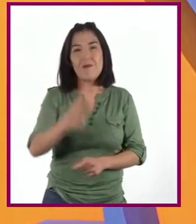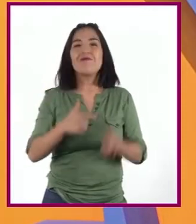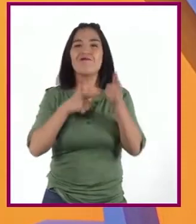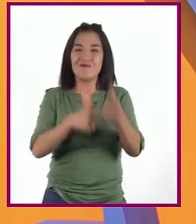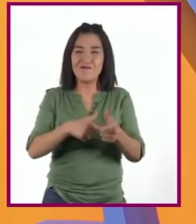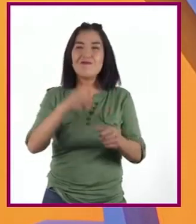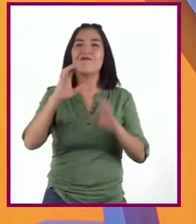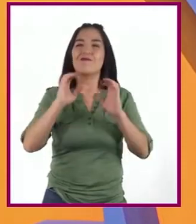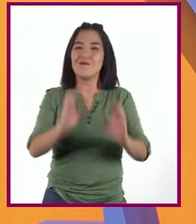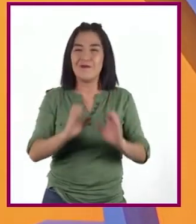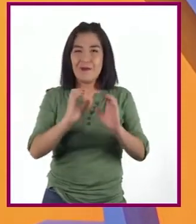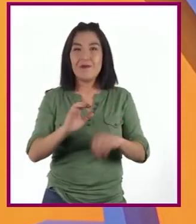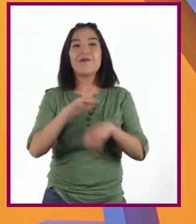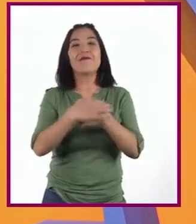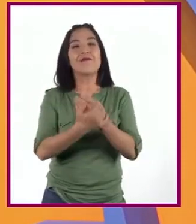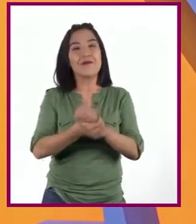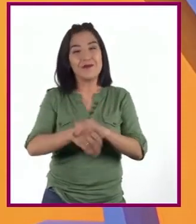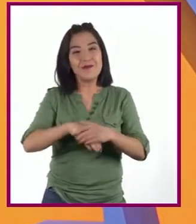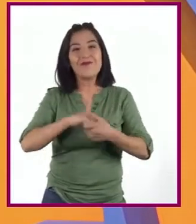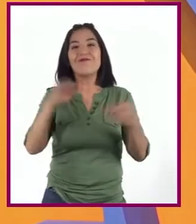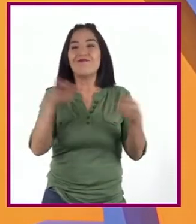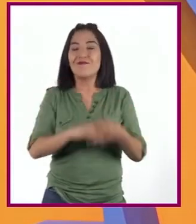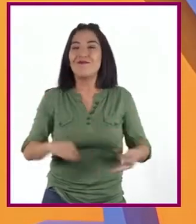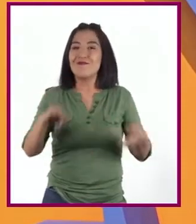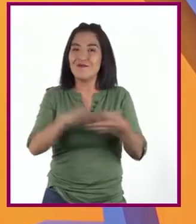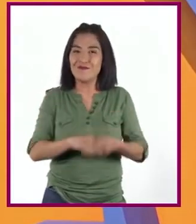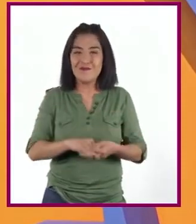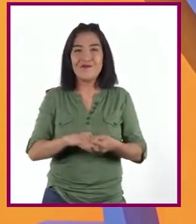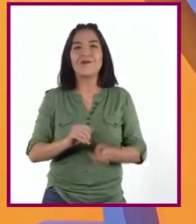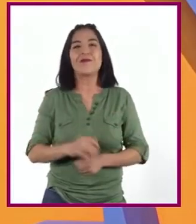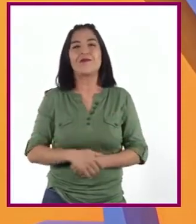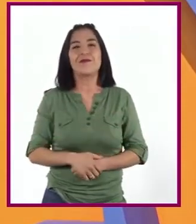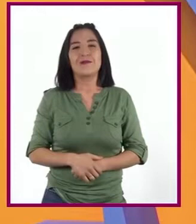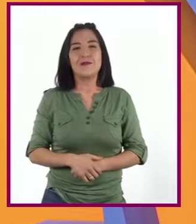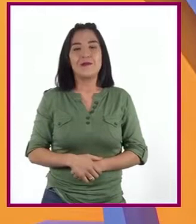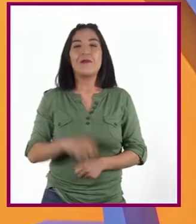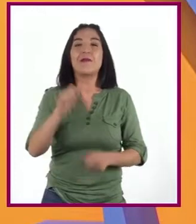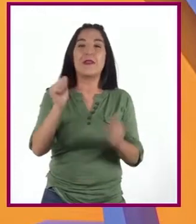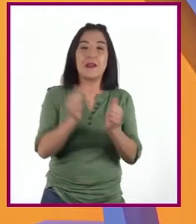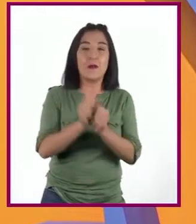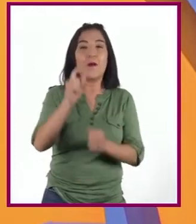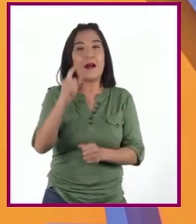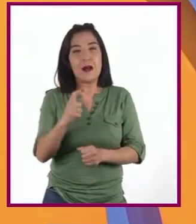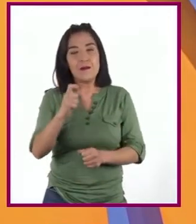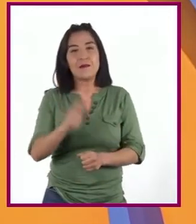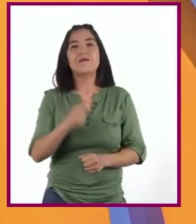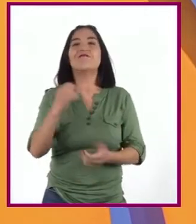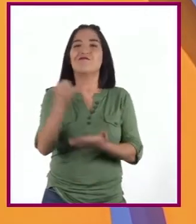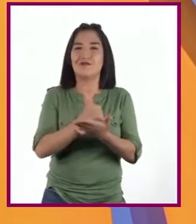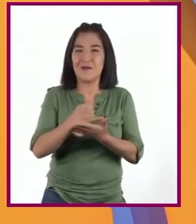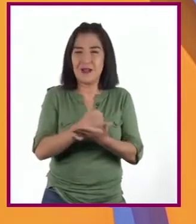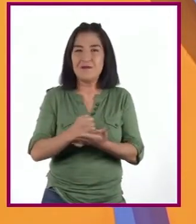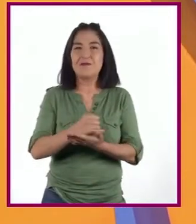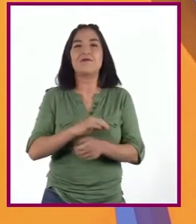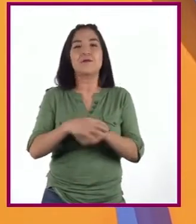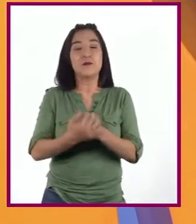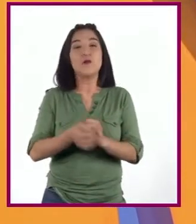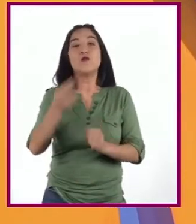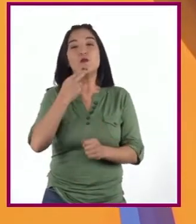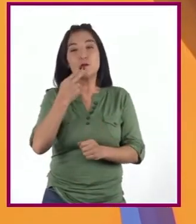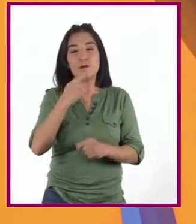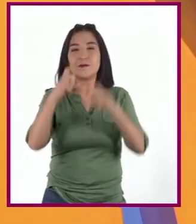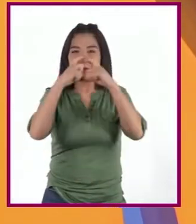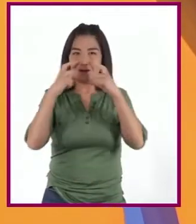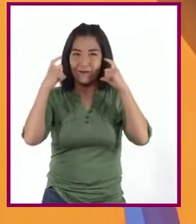seguir cuidándonos, lavando frecuentemente nuestras manos con agua y abundante jabón, usando